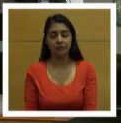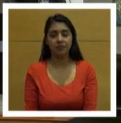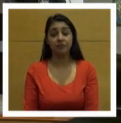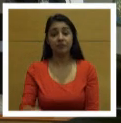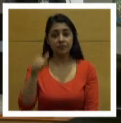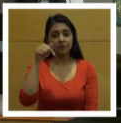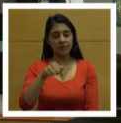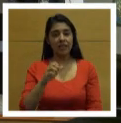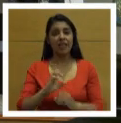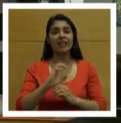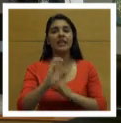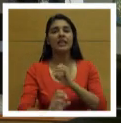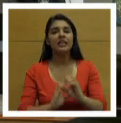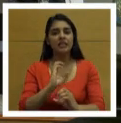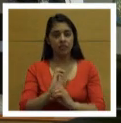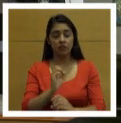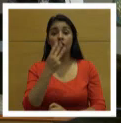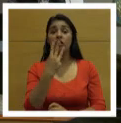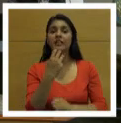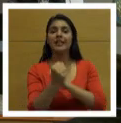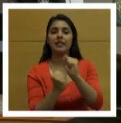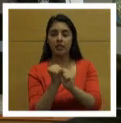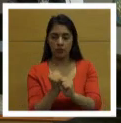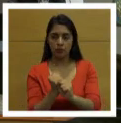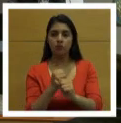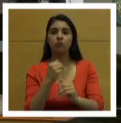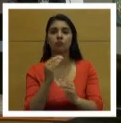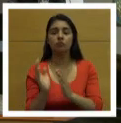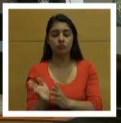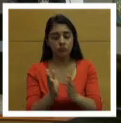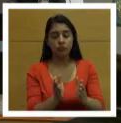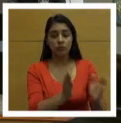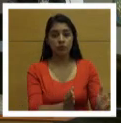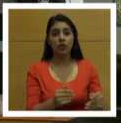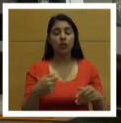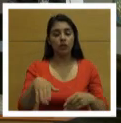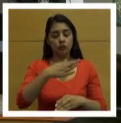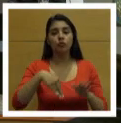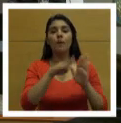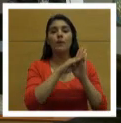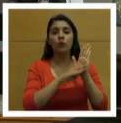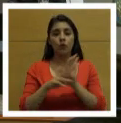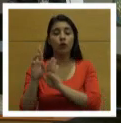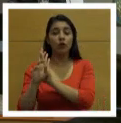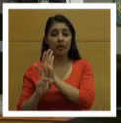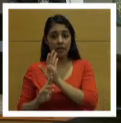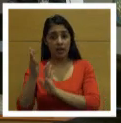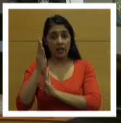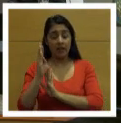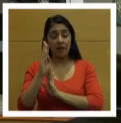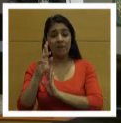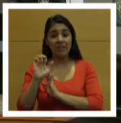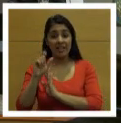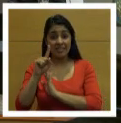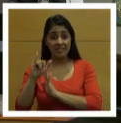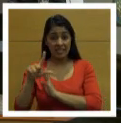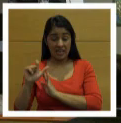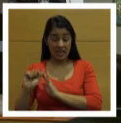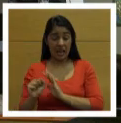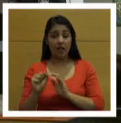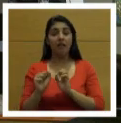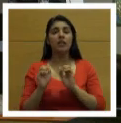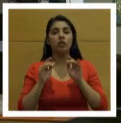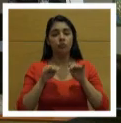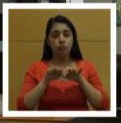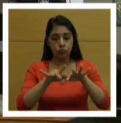En este ciclo de 3 años en que hemos estado difundiendo los protocolos y las reglas de Brasilia sobre acceso a la justicia de